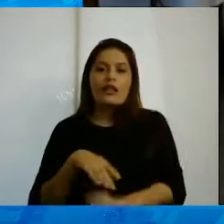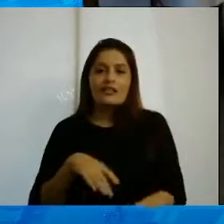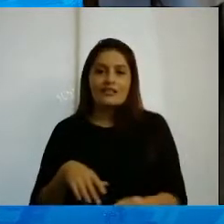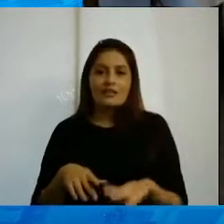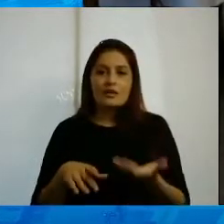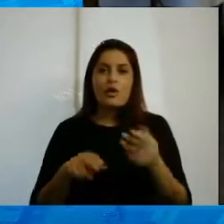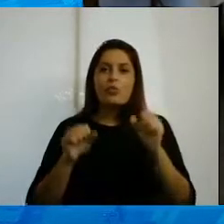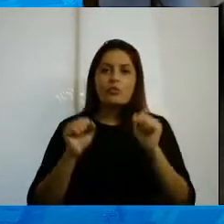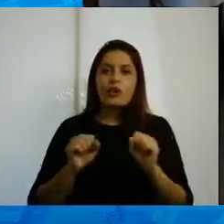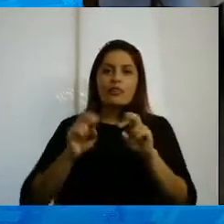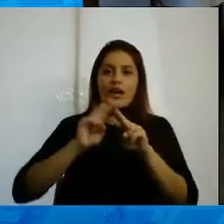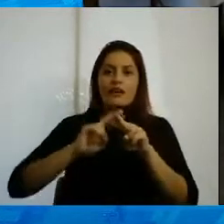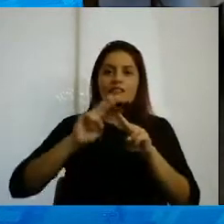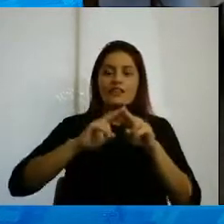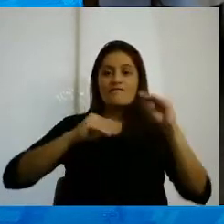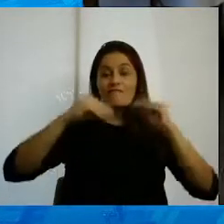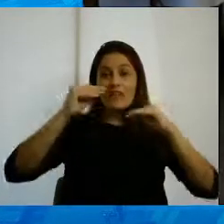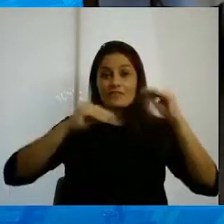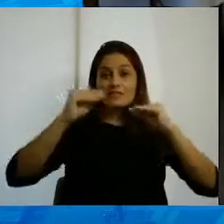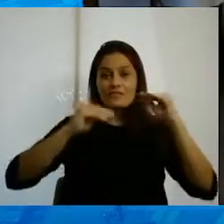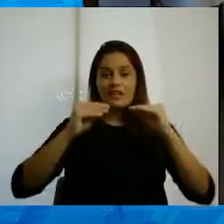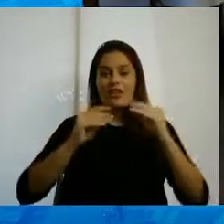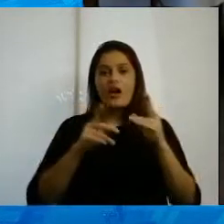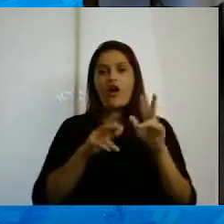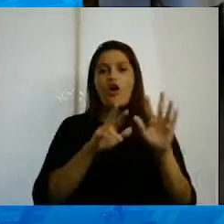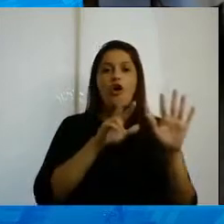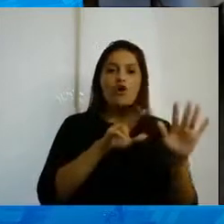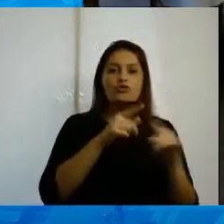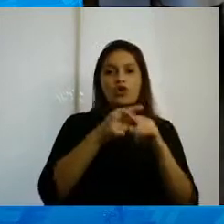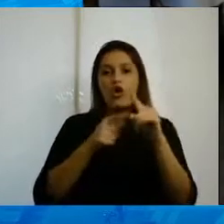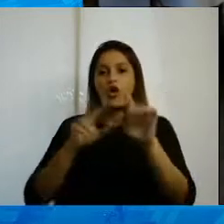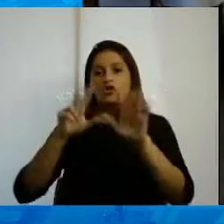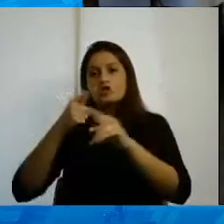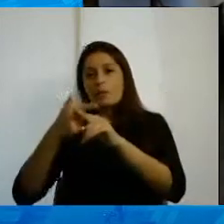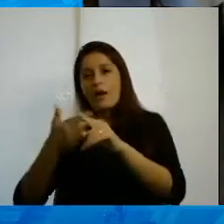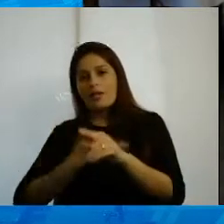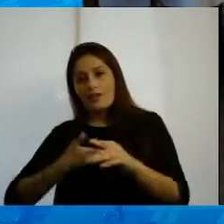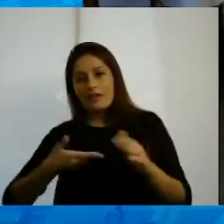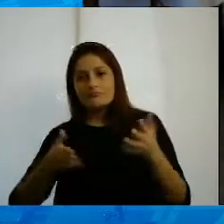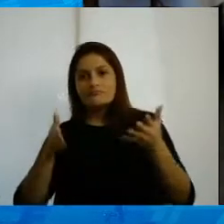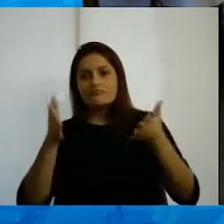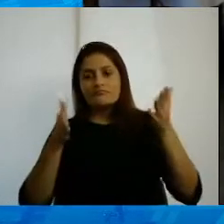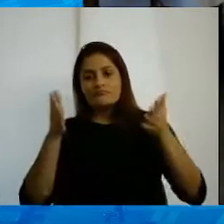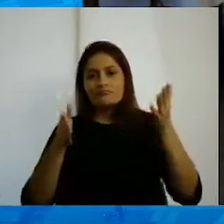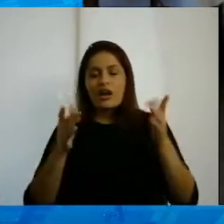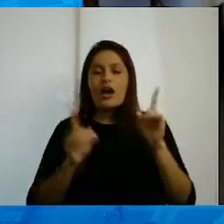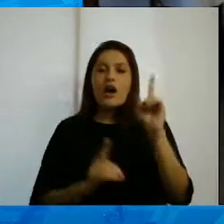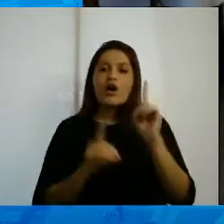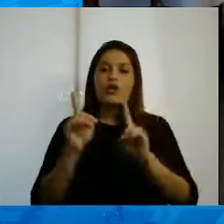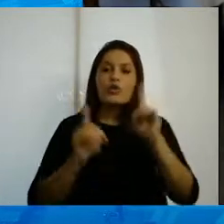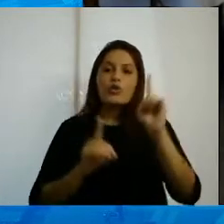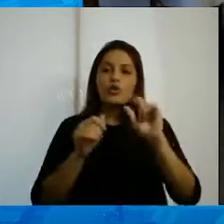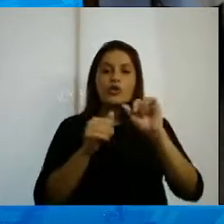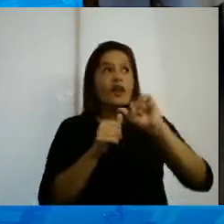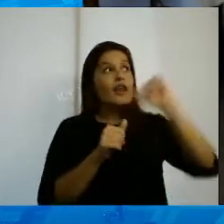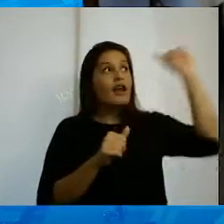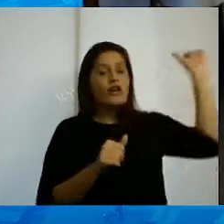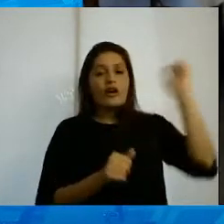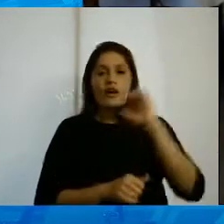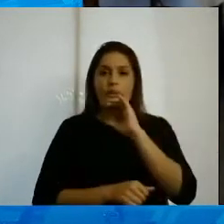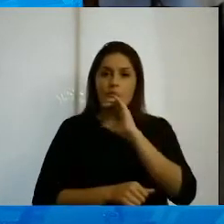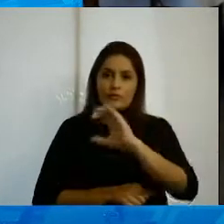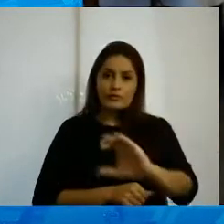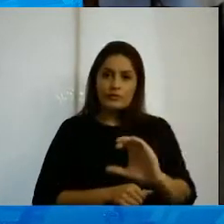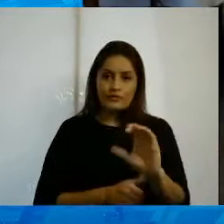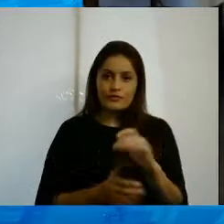esta flexibilidad entre las 8 y las 9 o 8, 8 y media para aquellos alumnos que son del sector rural. Más o